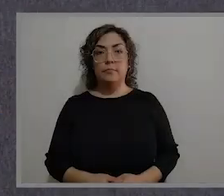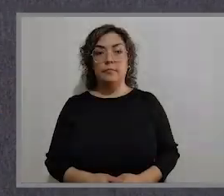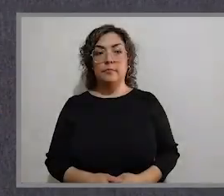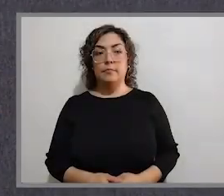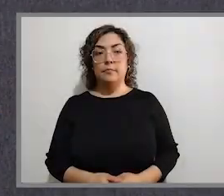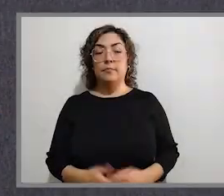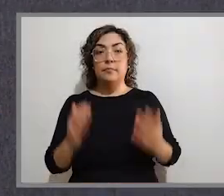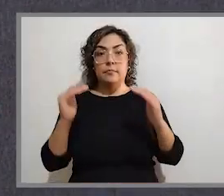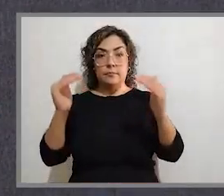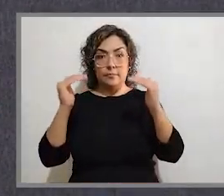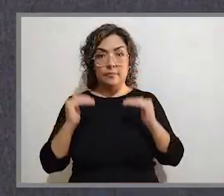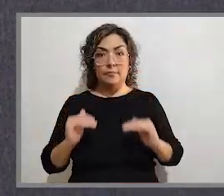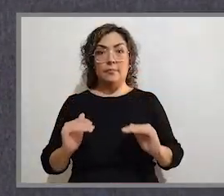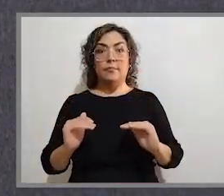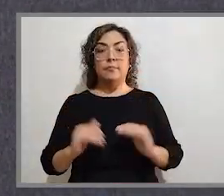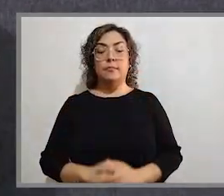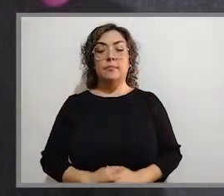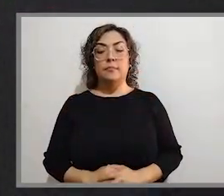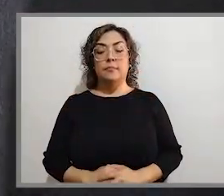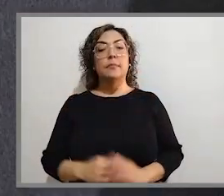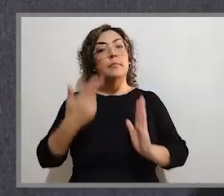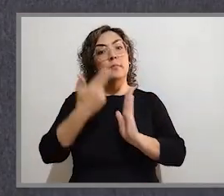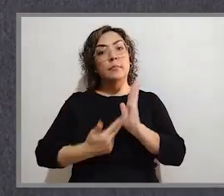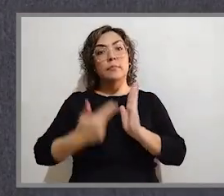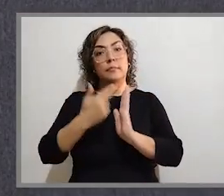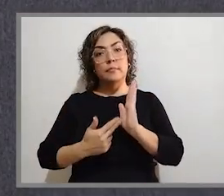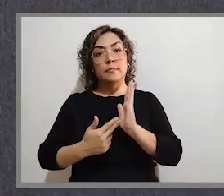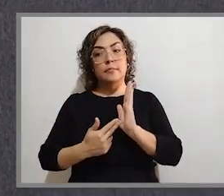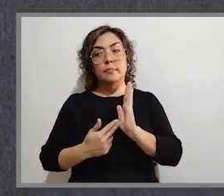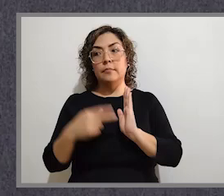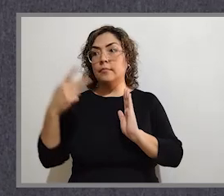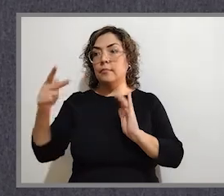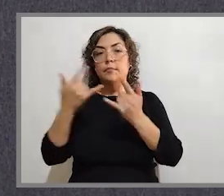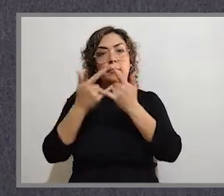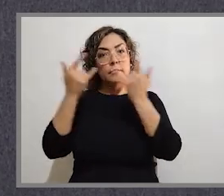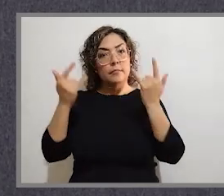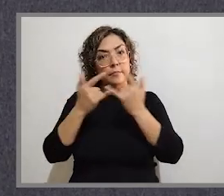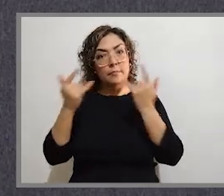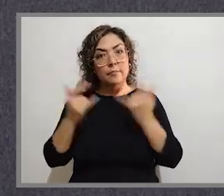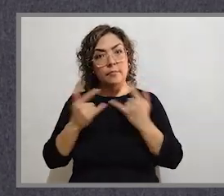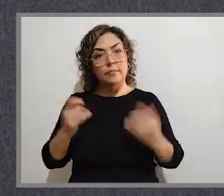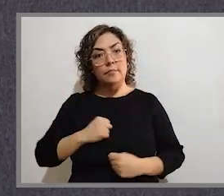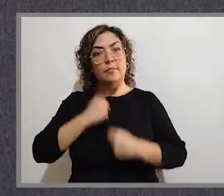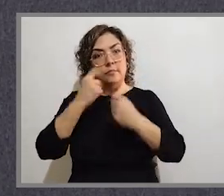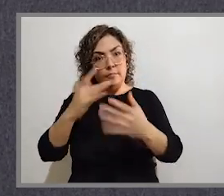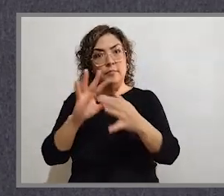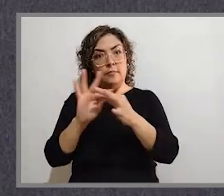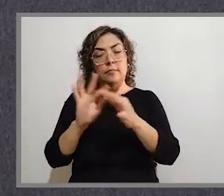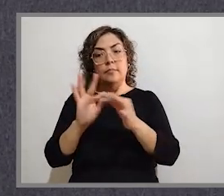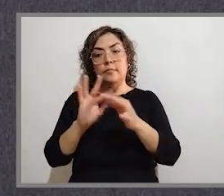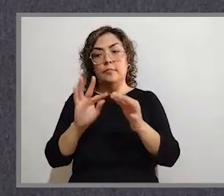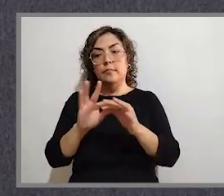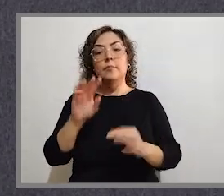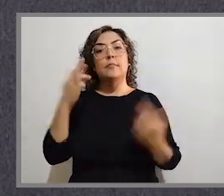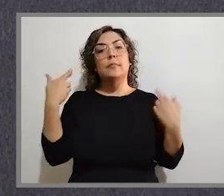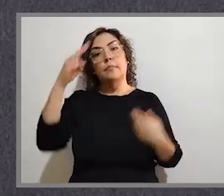A continuación va a tener lugar el taller de intercambio de experiencias, para lo cual damos la bienvenida a nuestra tallerista, la maestra Teresa